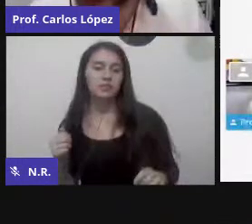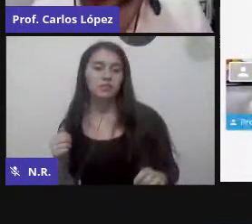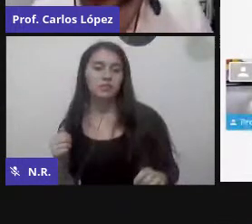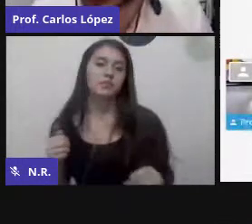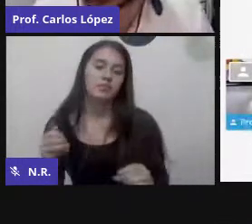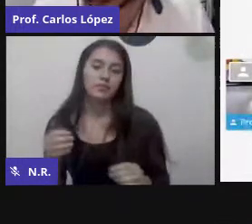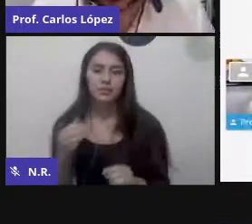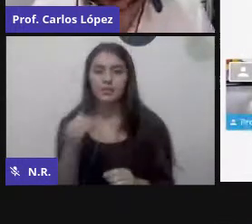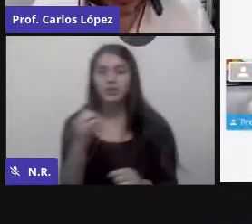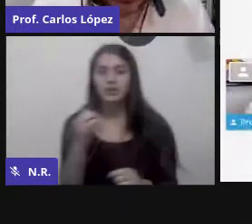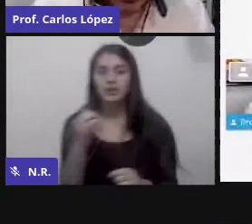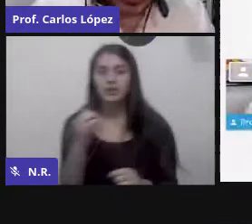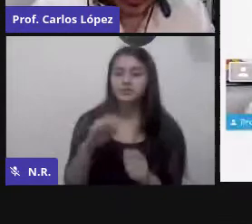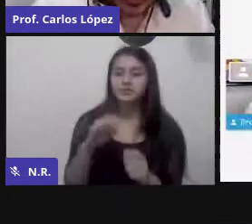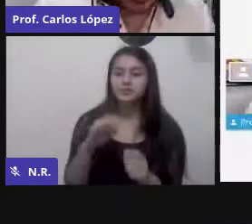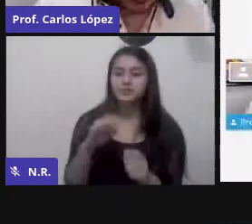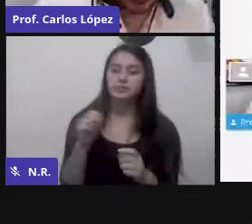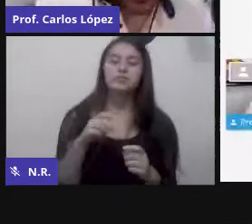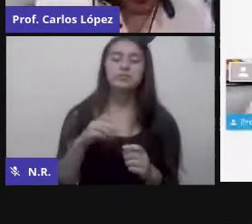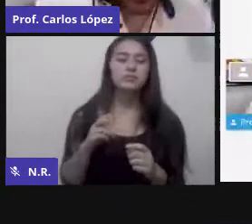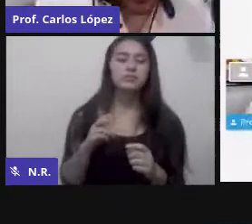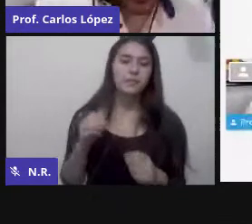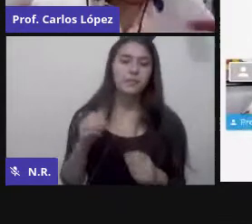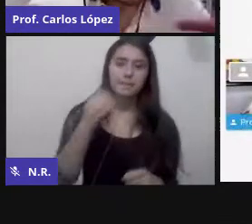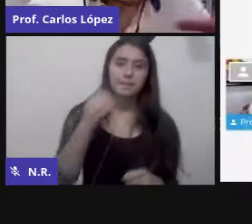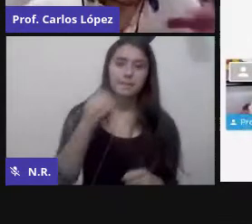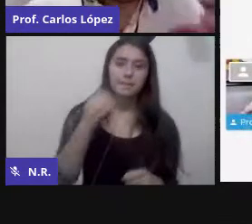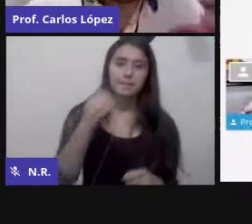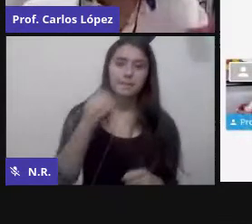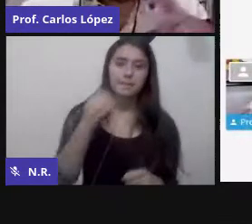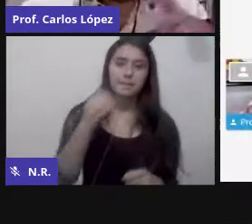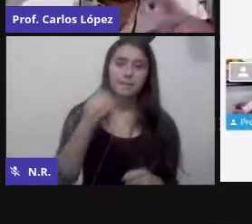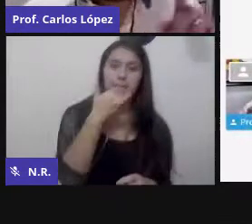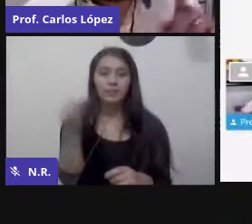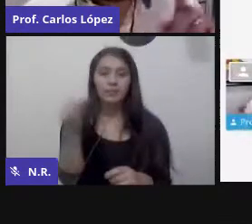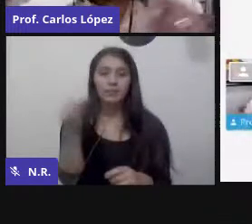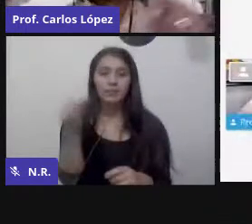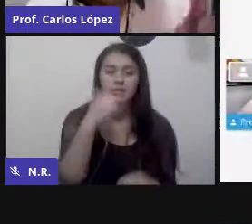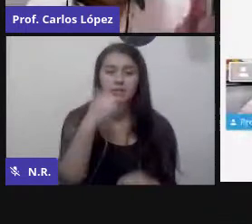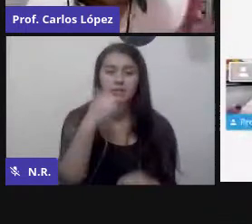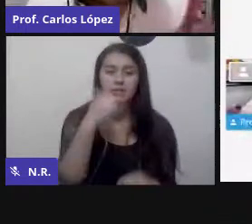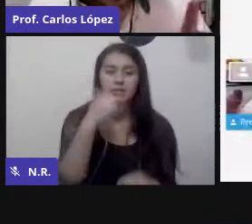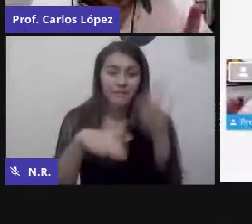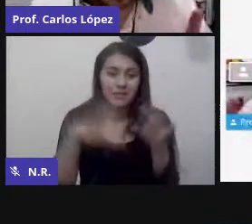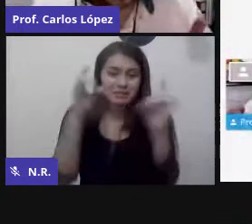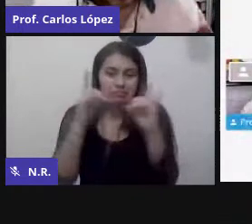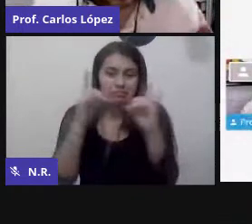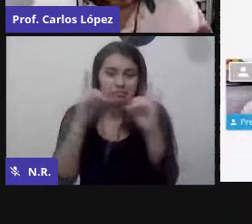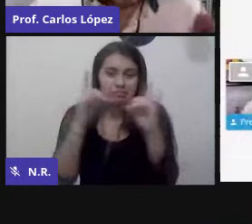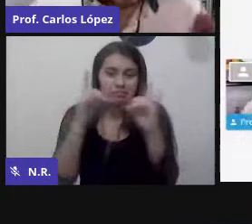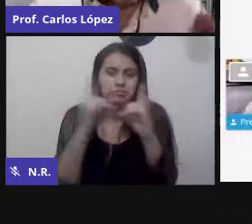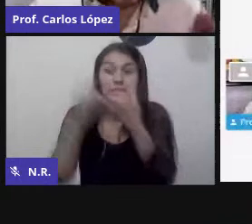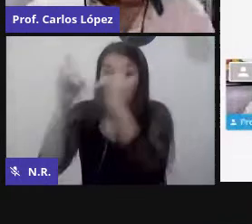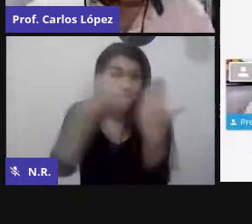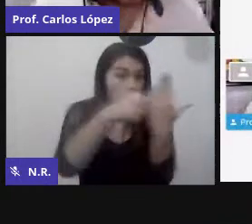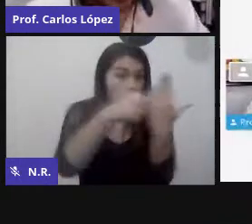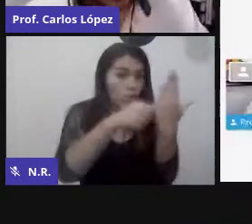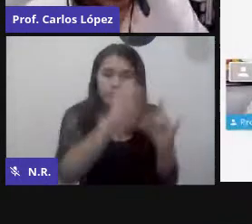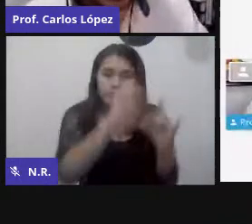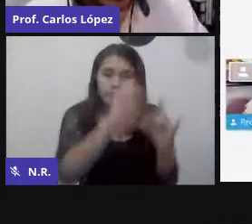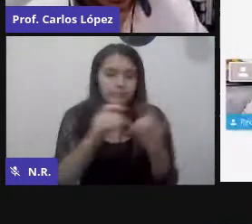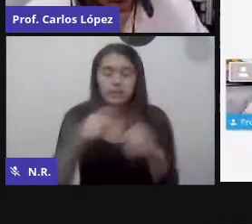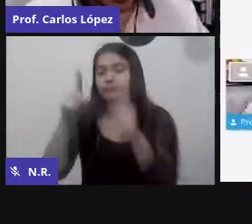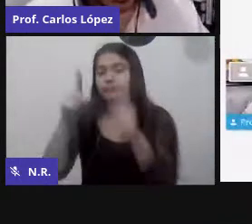sacó dos veces. Sí, a veces el tema de la conexión falla, pero es por internet, no es por el programa. Sí,